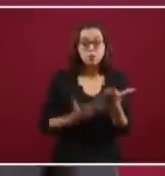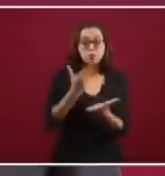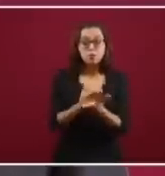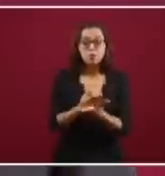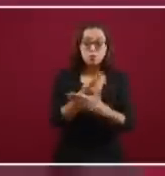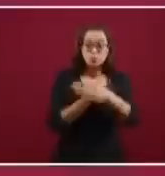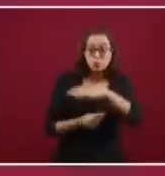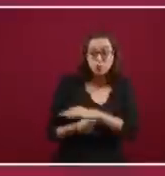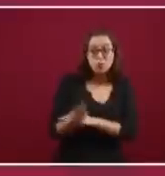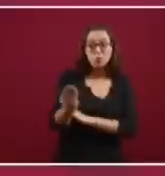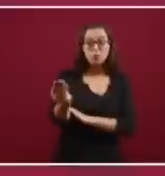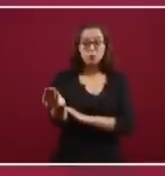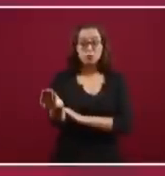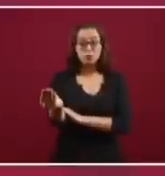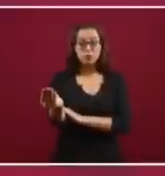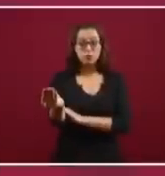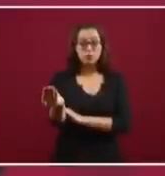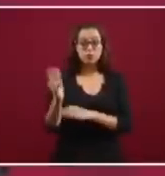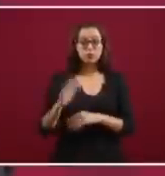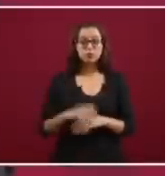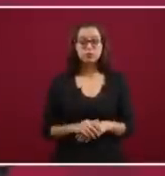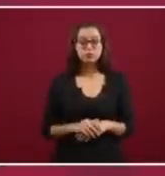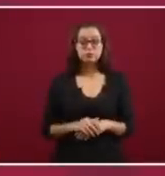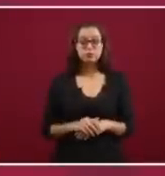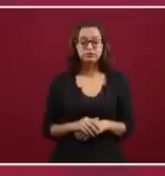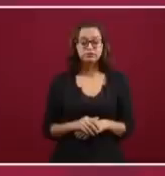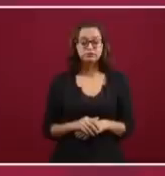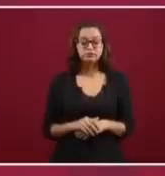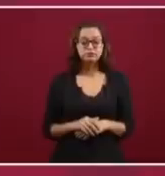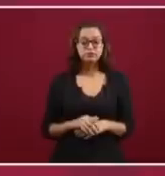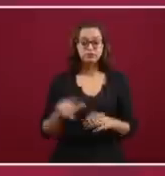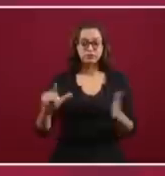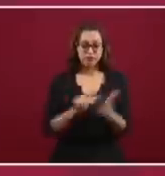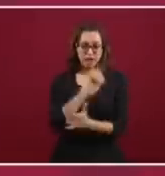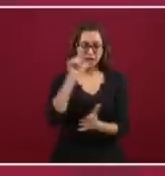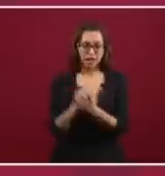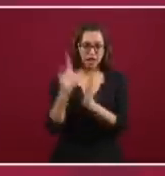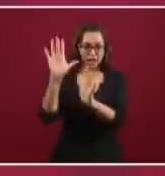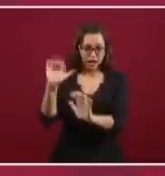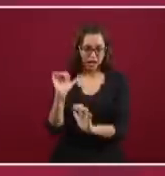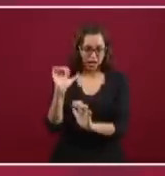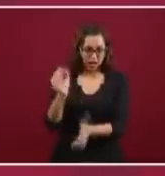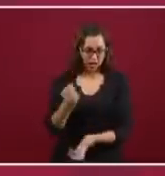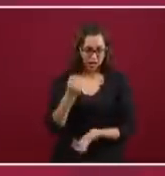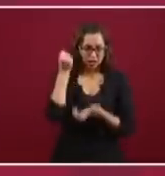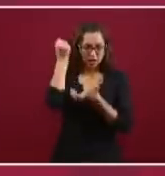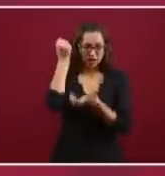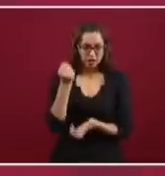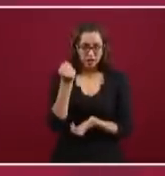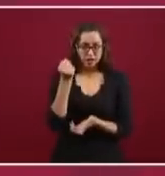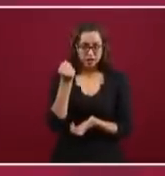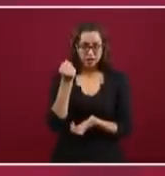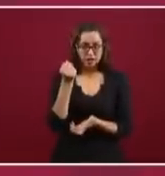tanto el proyecto de la Ley de Ingresos